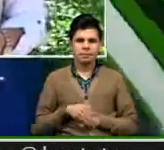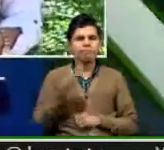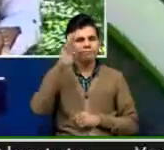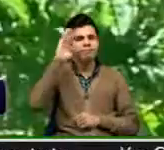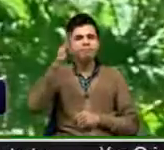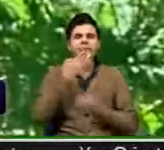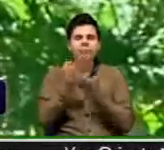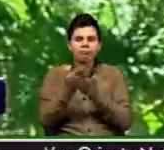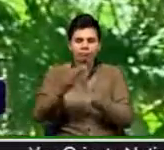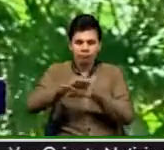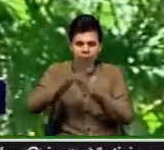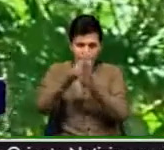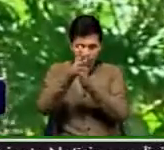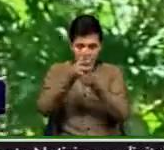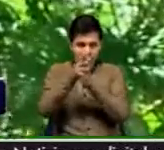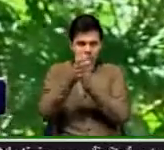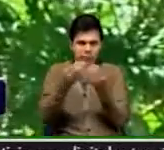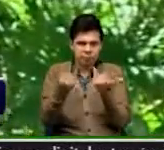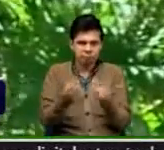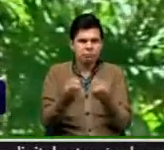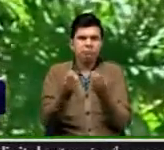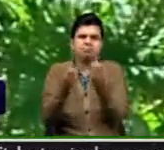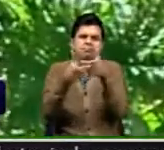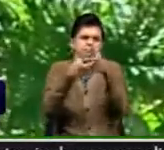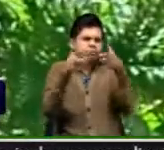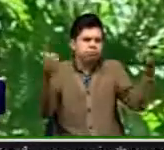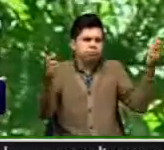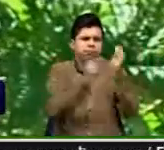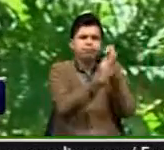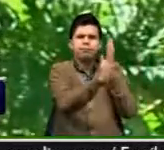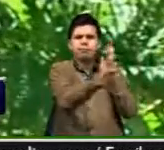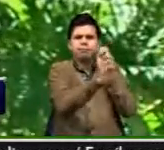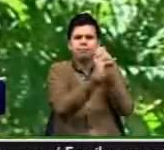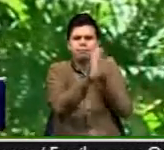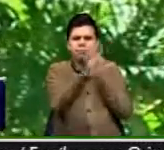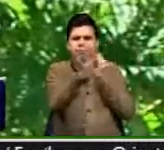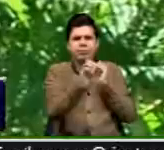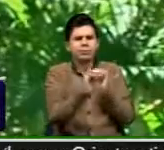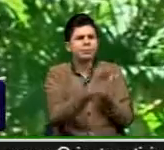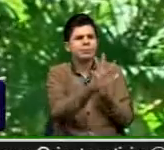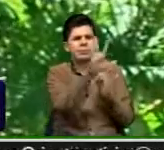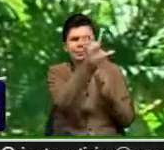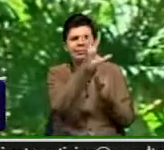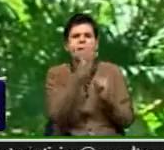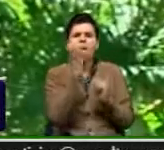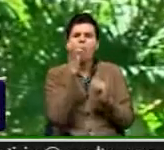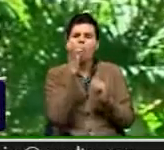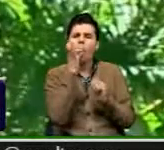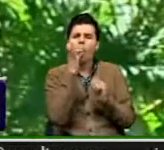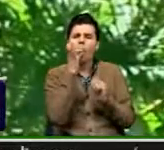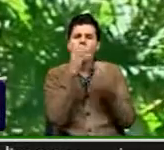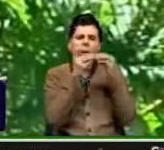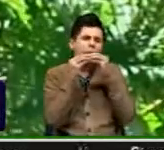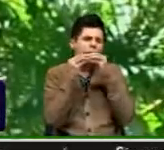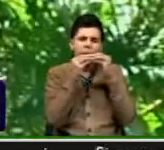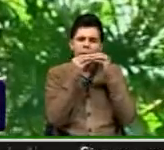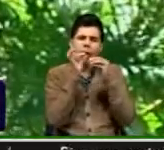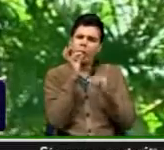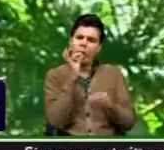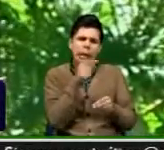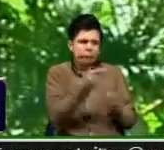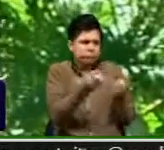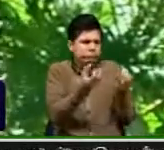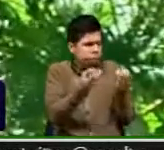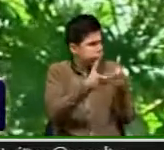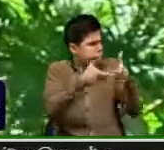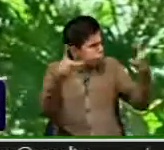Hola, buenas tardes. Así es, el aumento de cultivos de marihuana en la zona del Catatumbo está preocupando altamente a las autoridades. Por ello, su trabajo sigue siendo